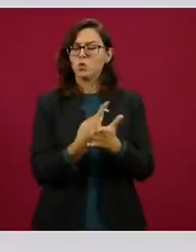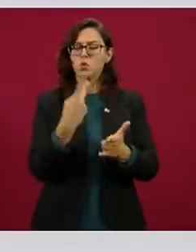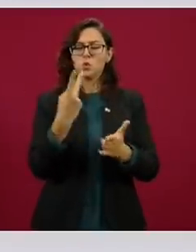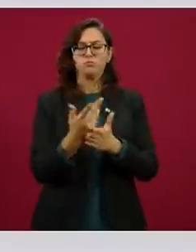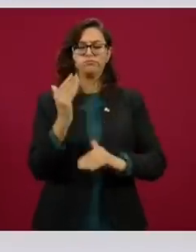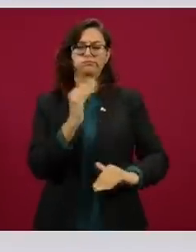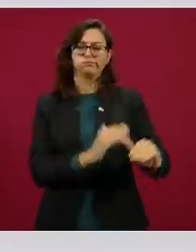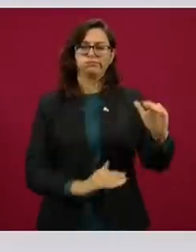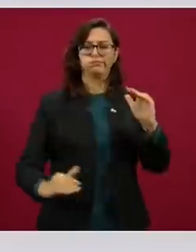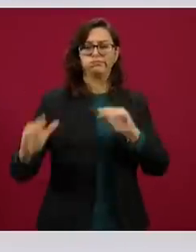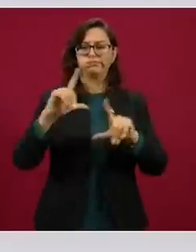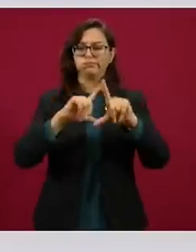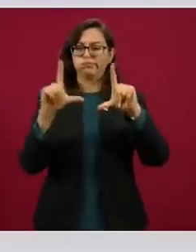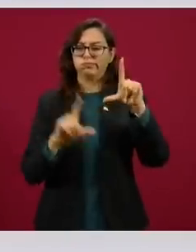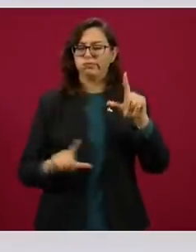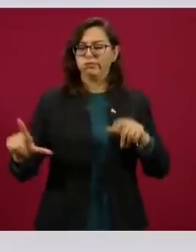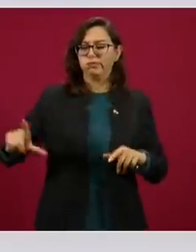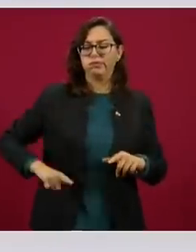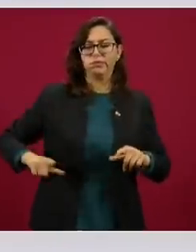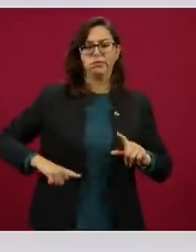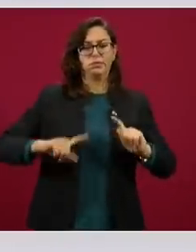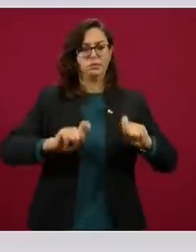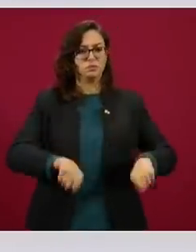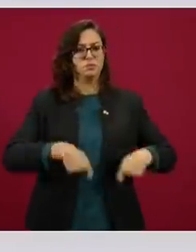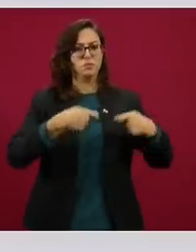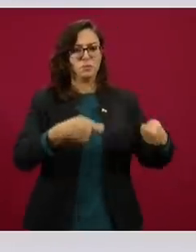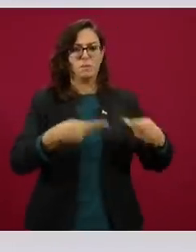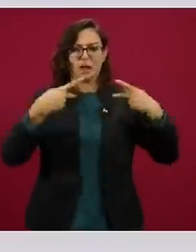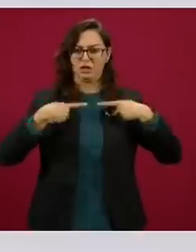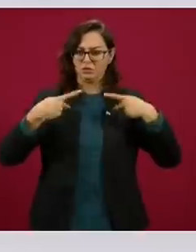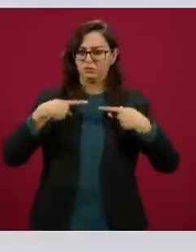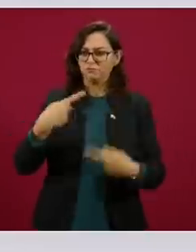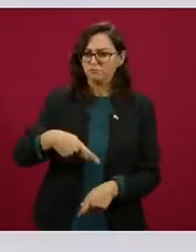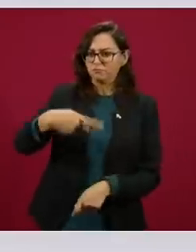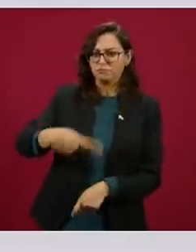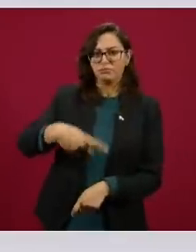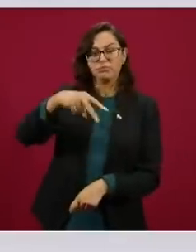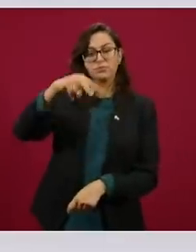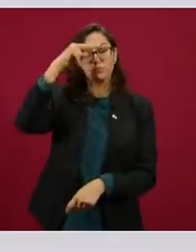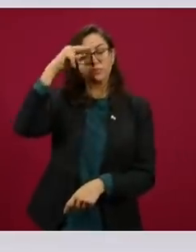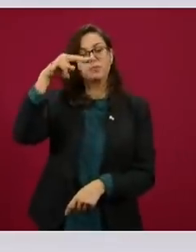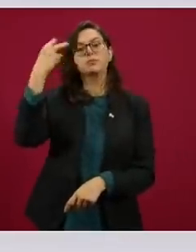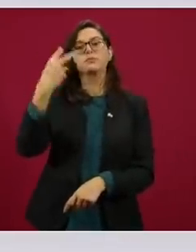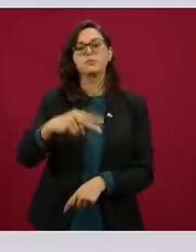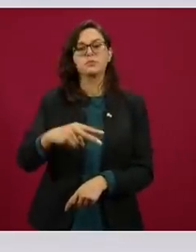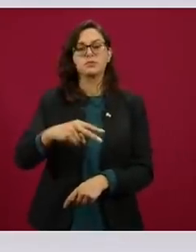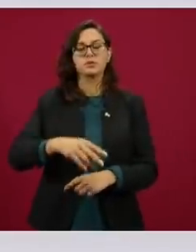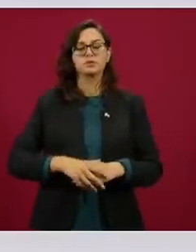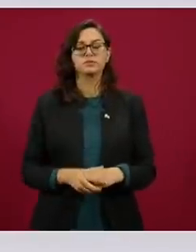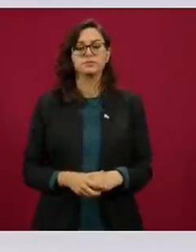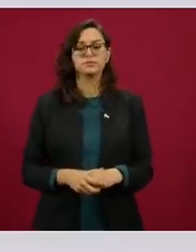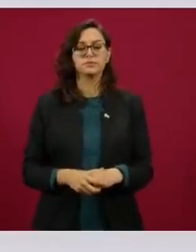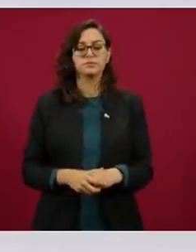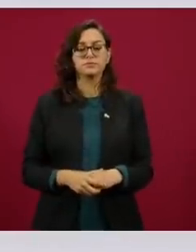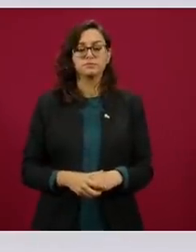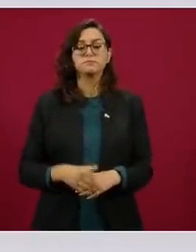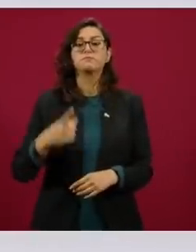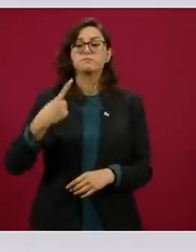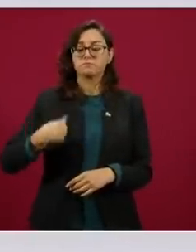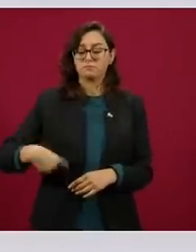otorga el estado mexicano a sus nacionales lo haremos a propuesta y